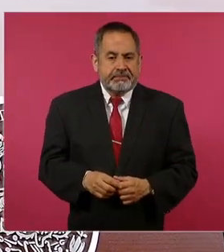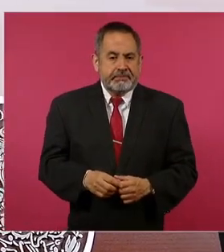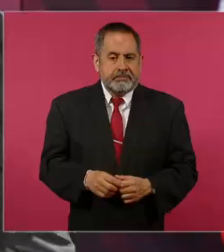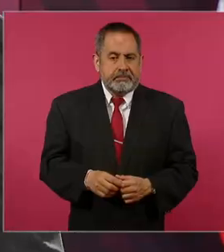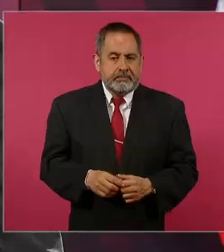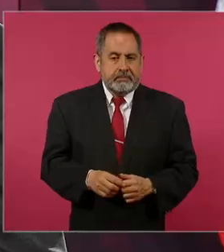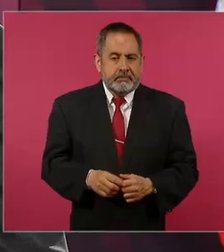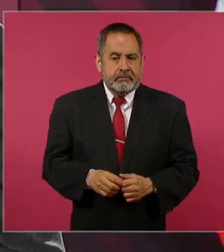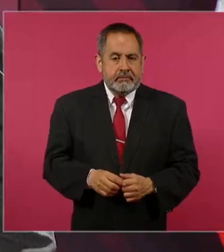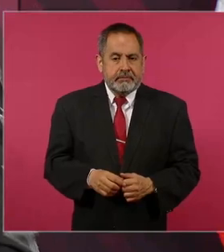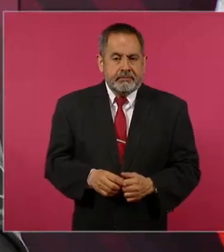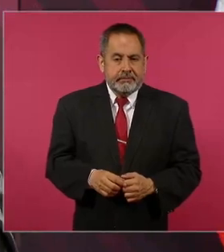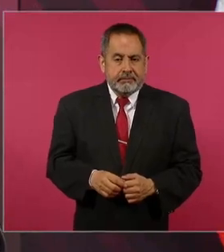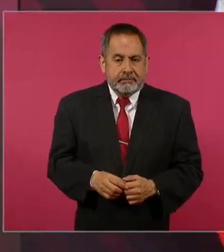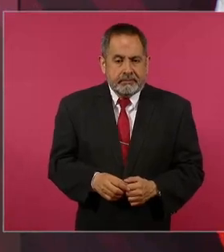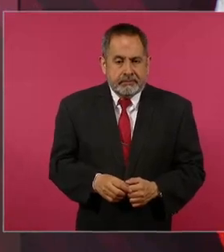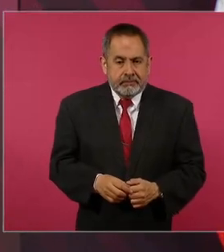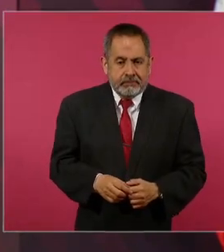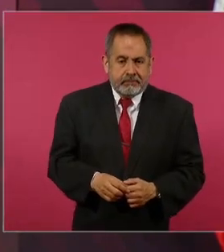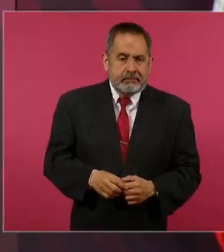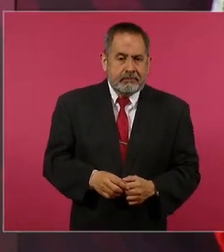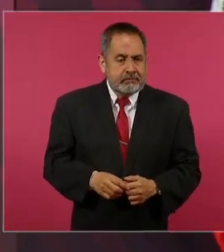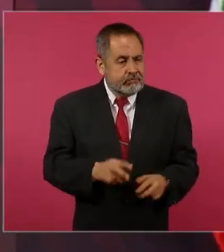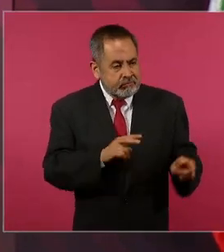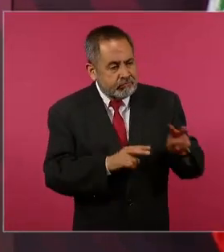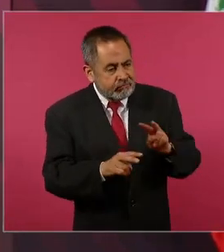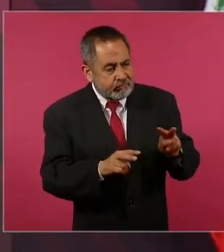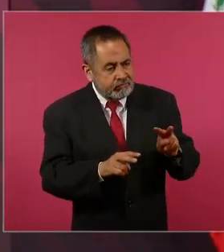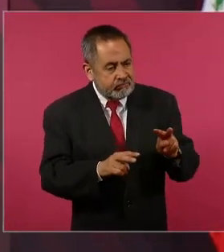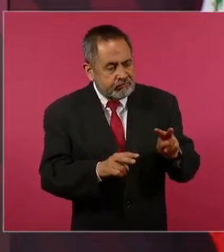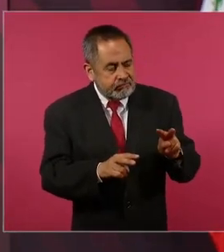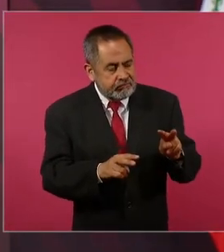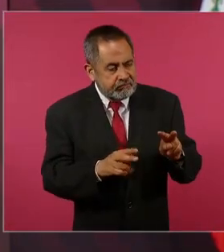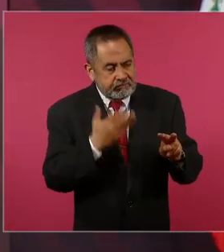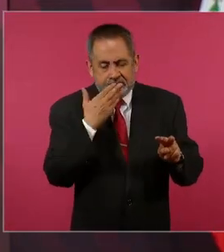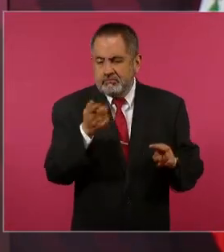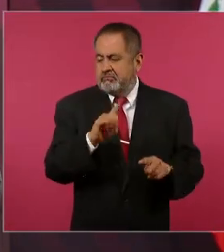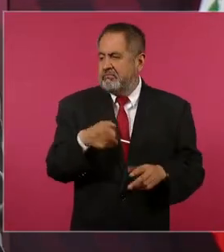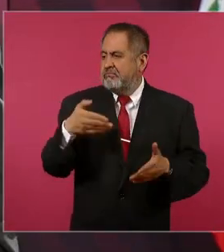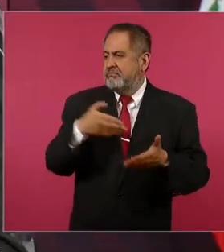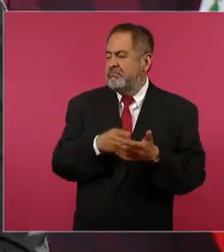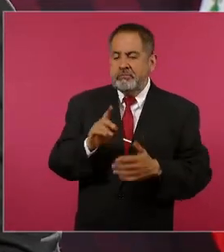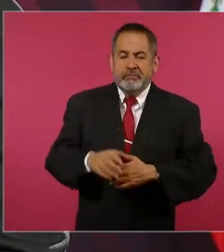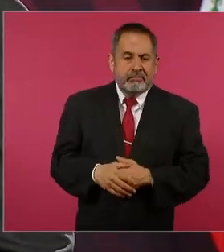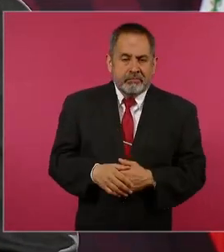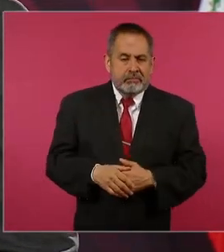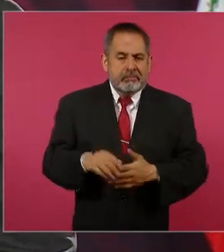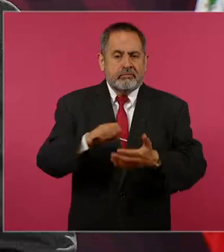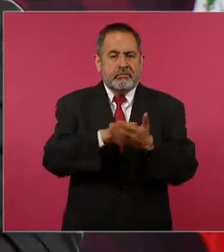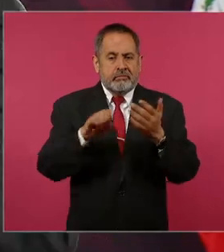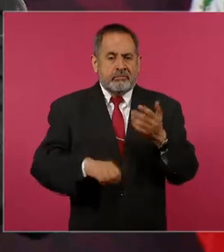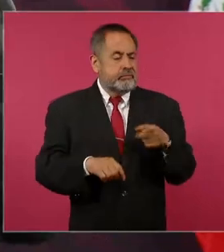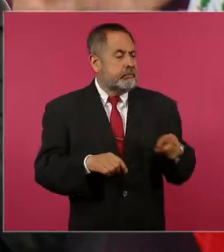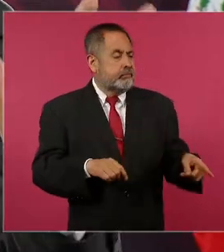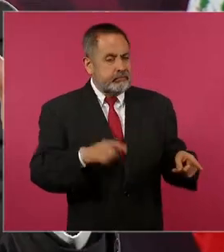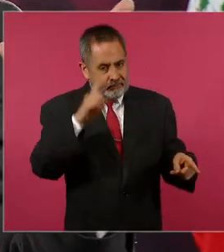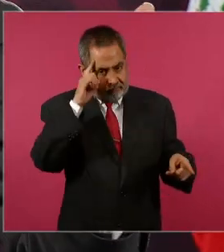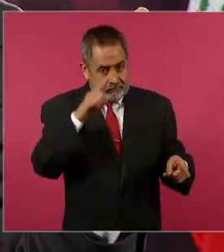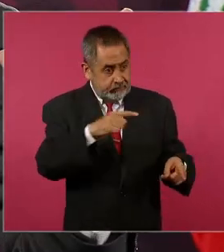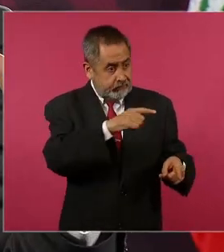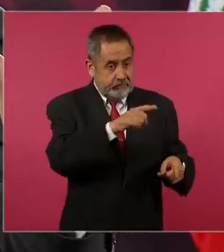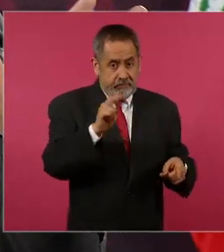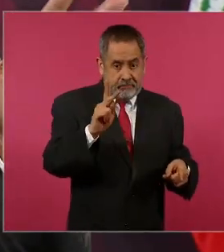los veo eficaces. Por ejemplo, no se puede pensar en la desaparición del Poder